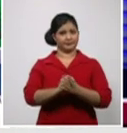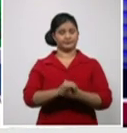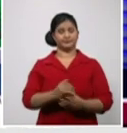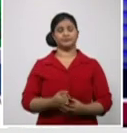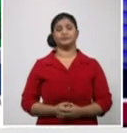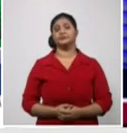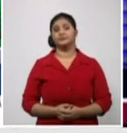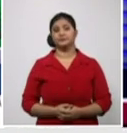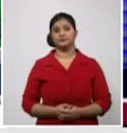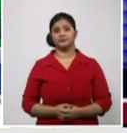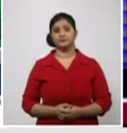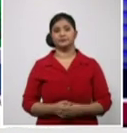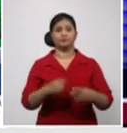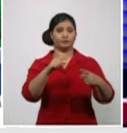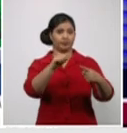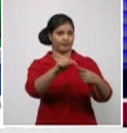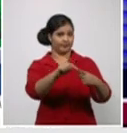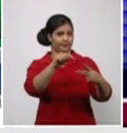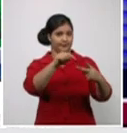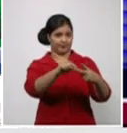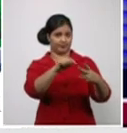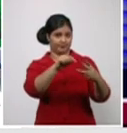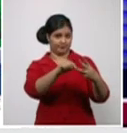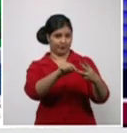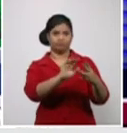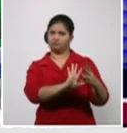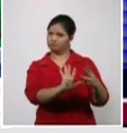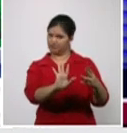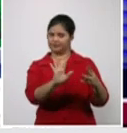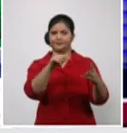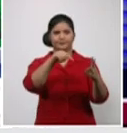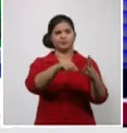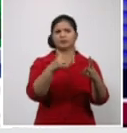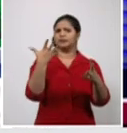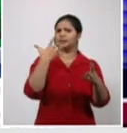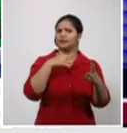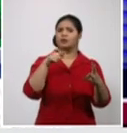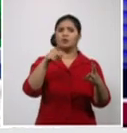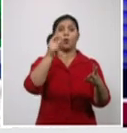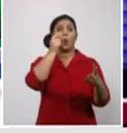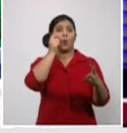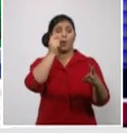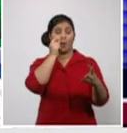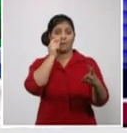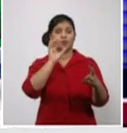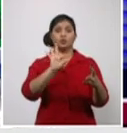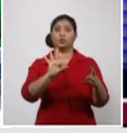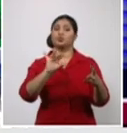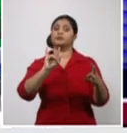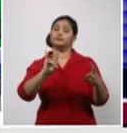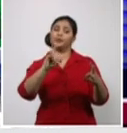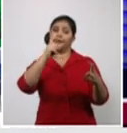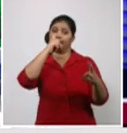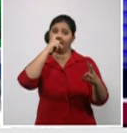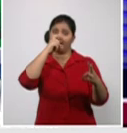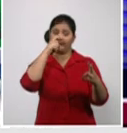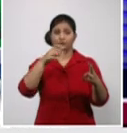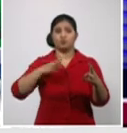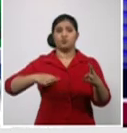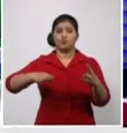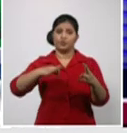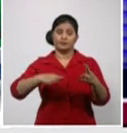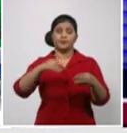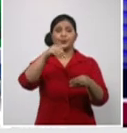Y el otro paciente que fallece en el día de ayer, 89 años de edad, del municipio Santiago de